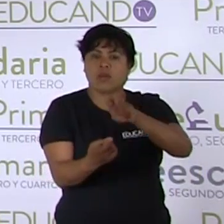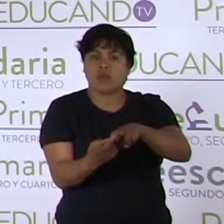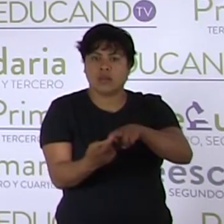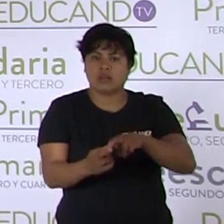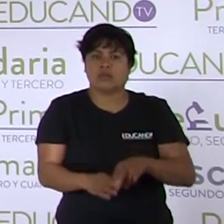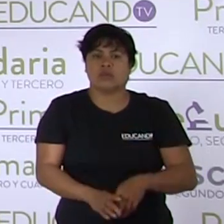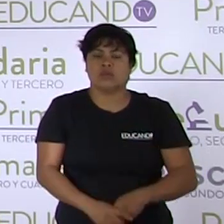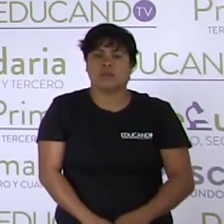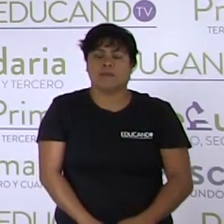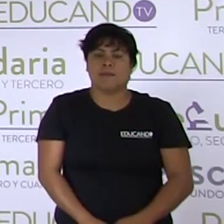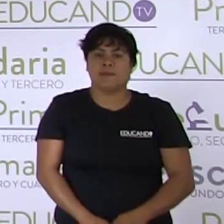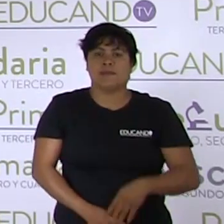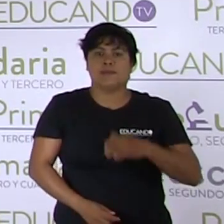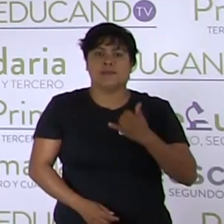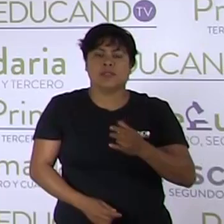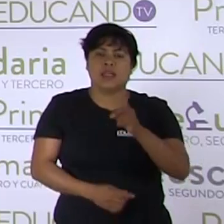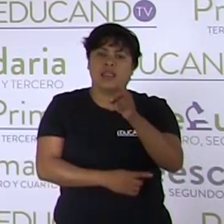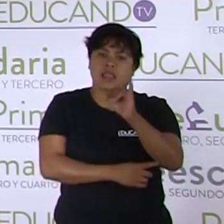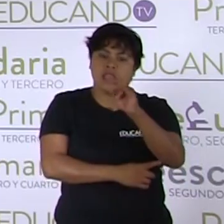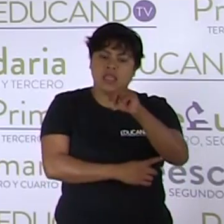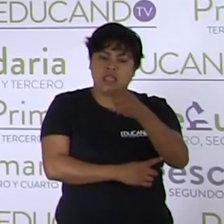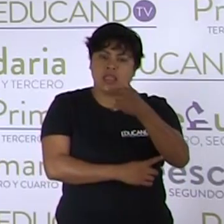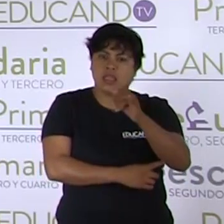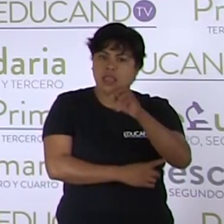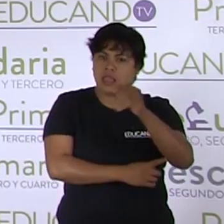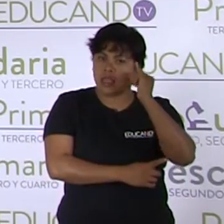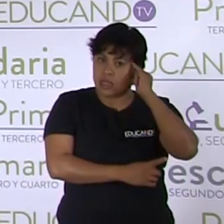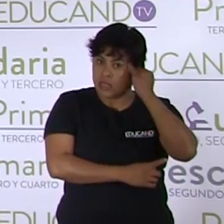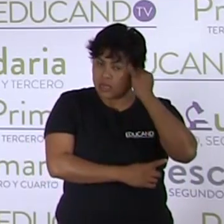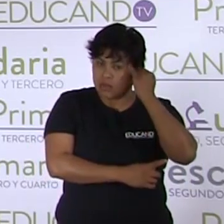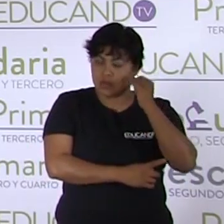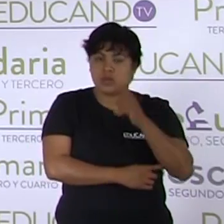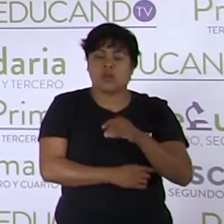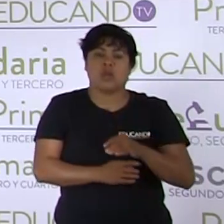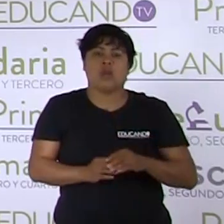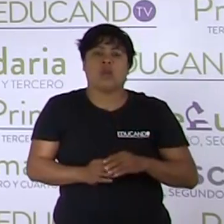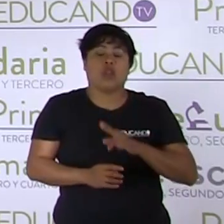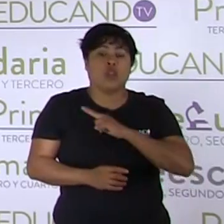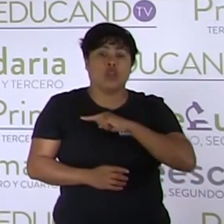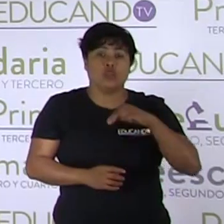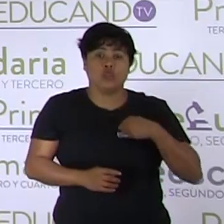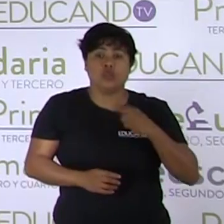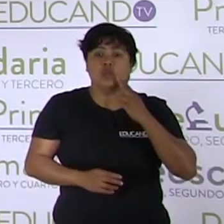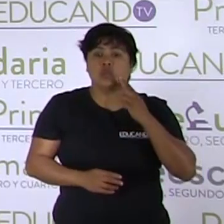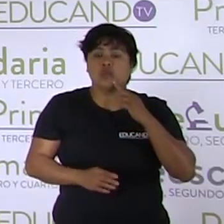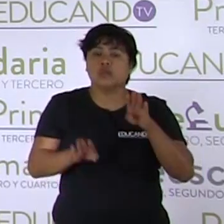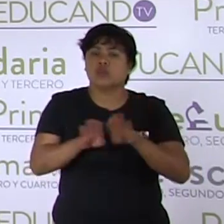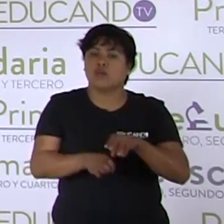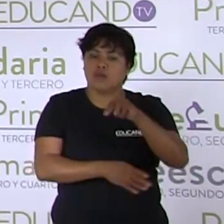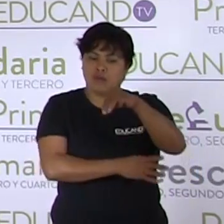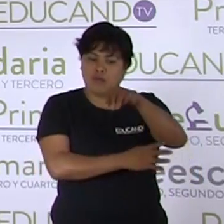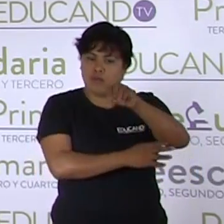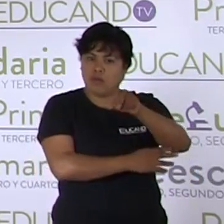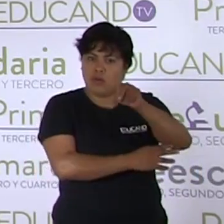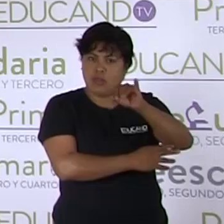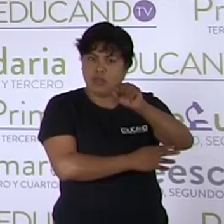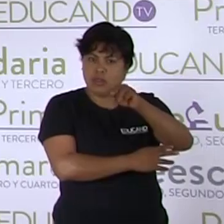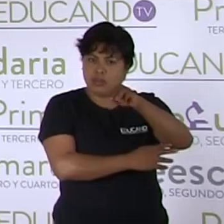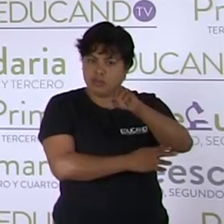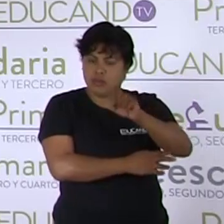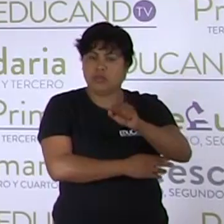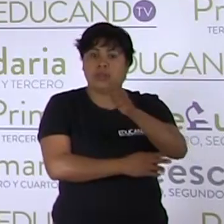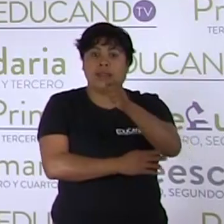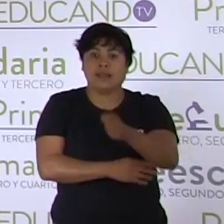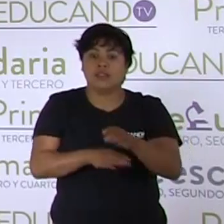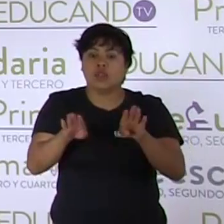regionalismos, indigenismos o modismos? Normalmente se emplea como modismos, que es una forma